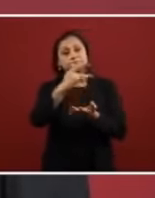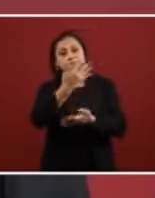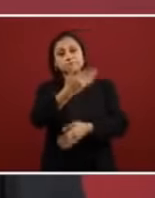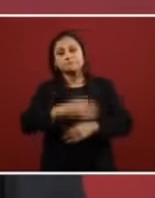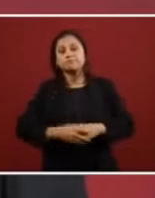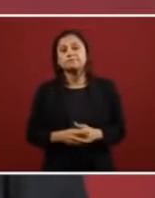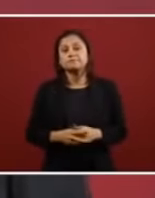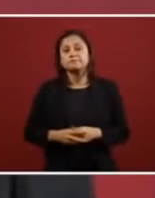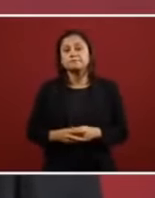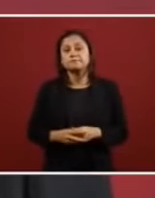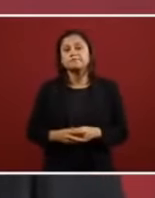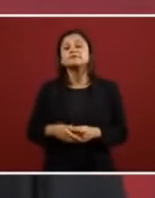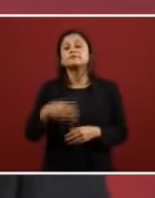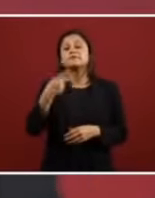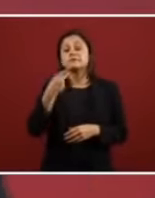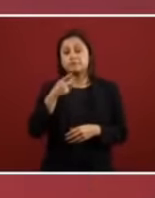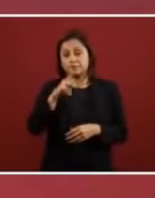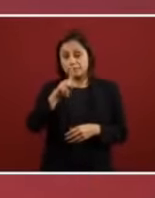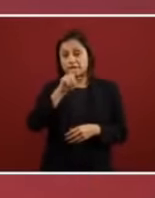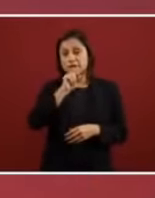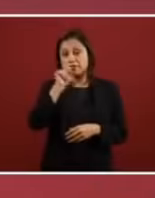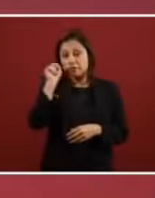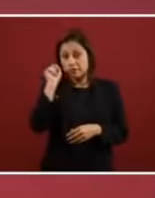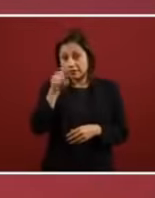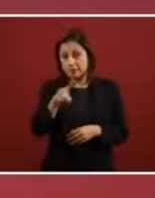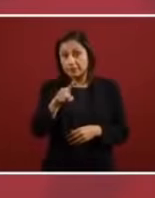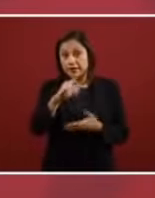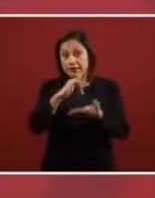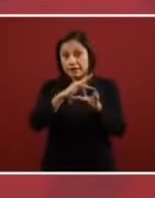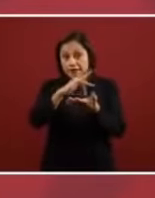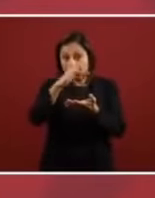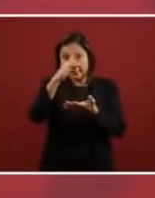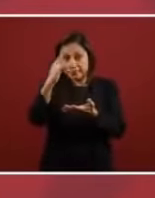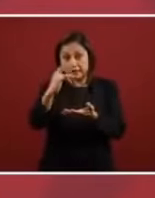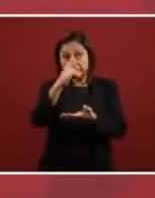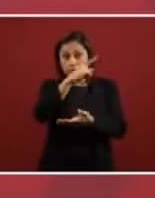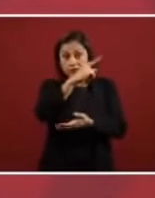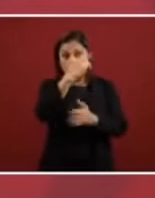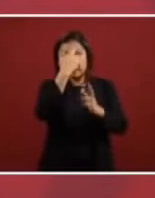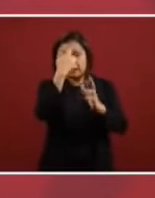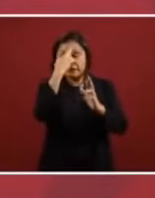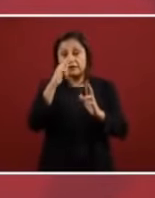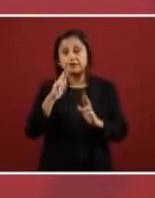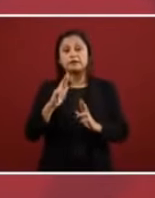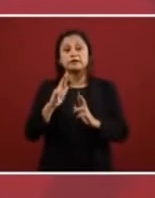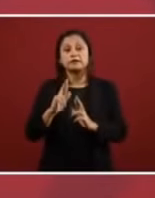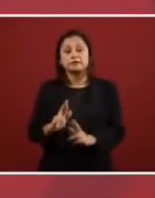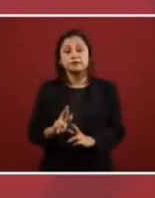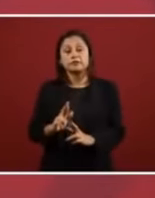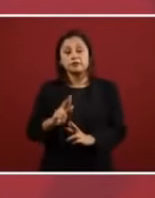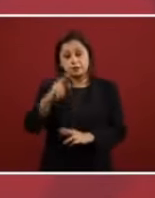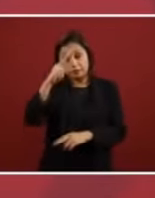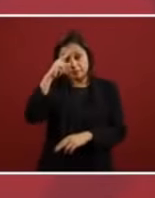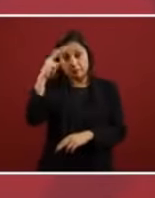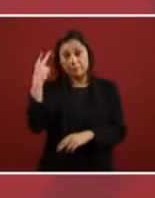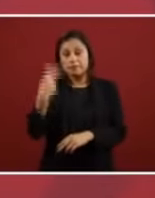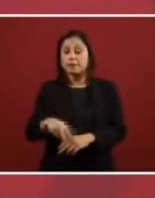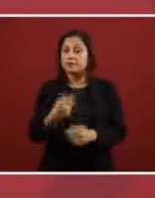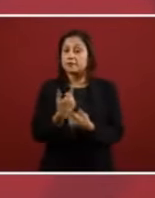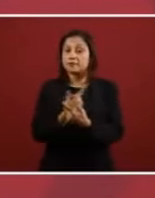pero al mismo tiempo le agradecemos el que sea respetuoso de nuestra soberanía